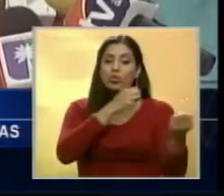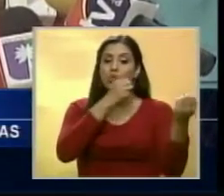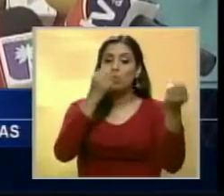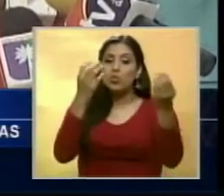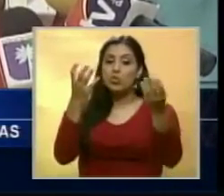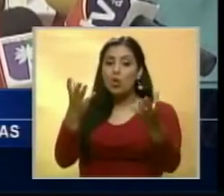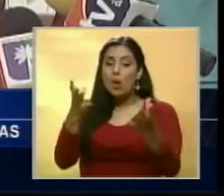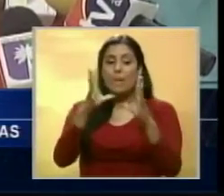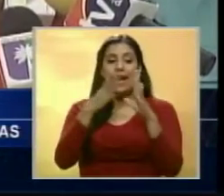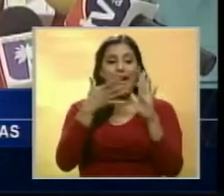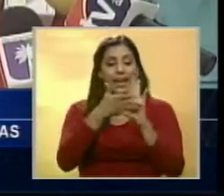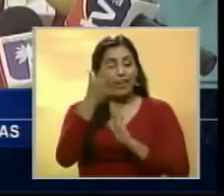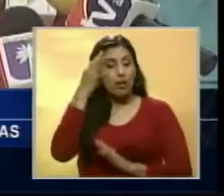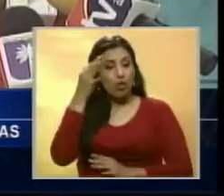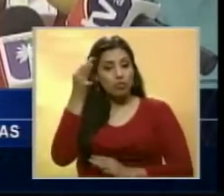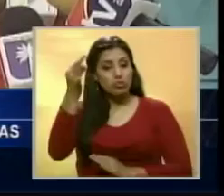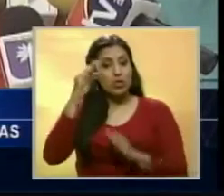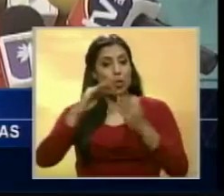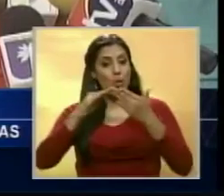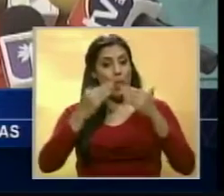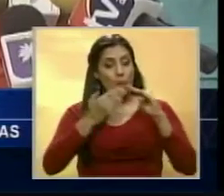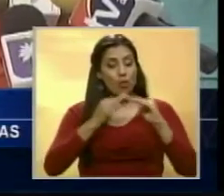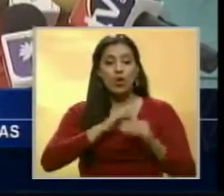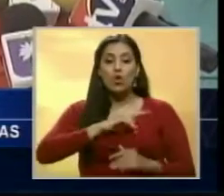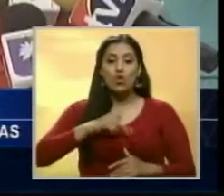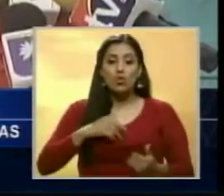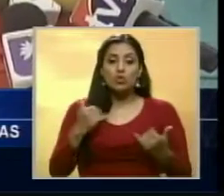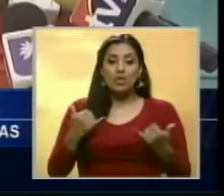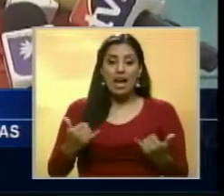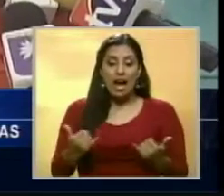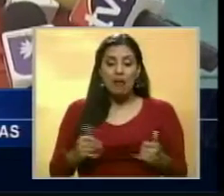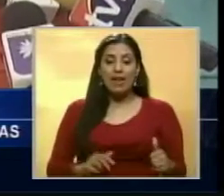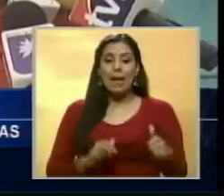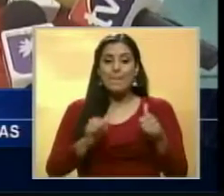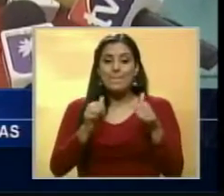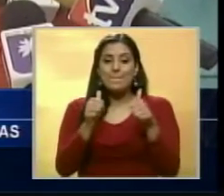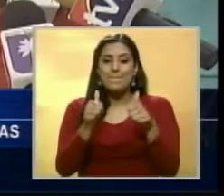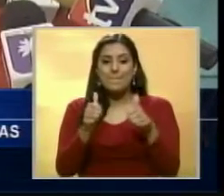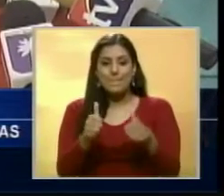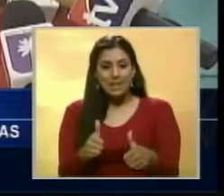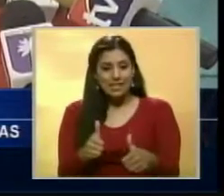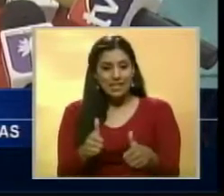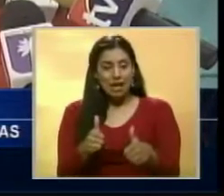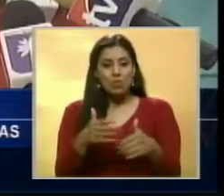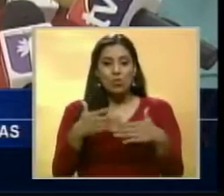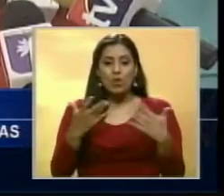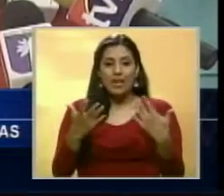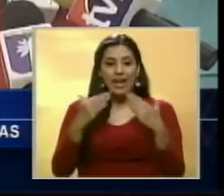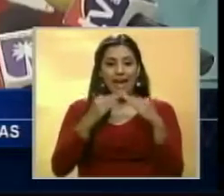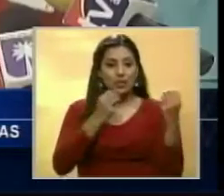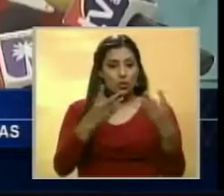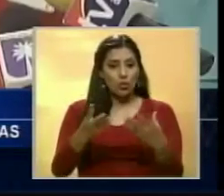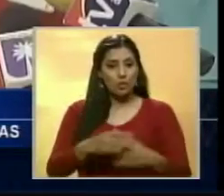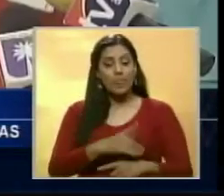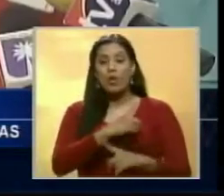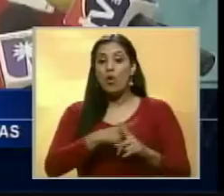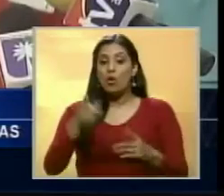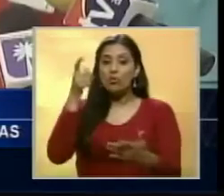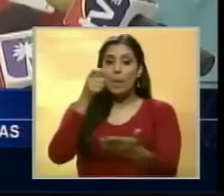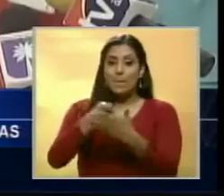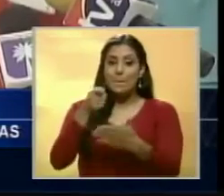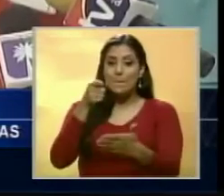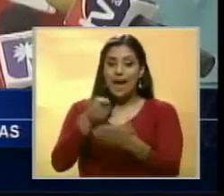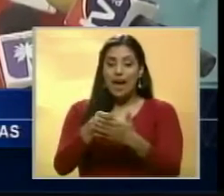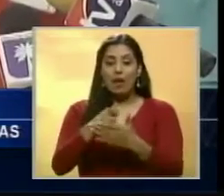entregado a nuestros consejos comunales vamos a dar inicio pues a estas viviendas. La